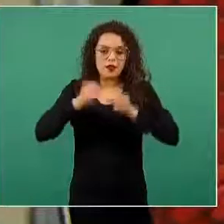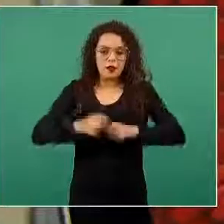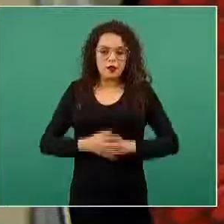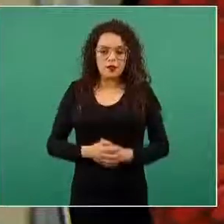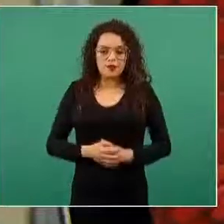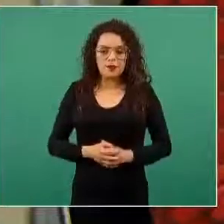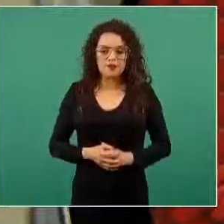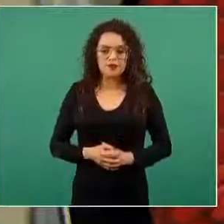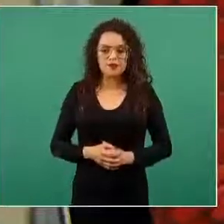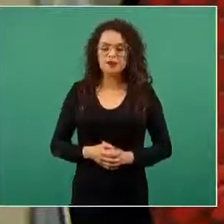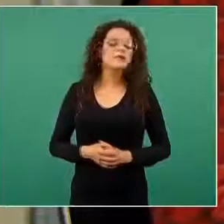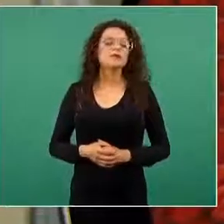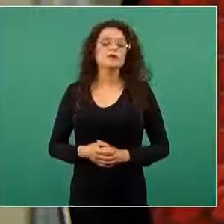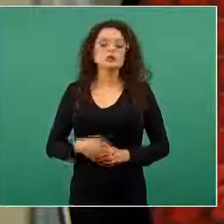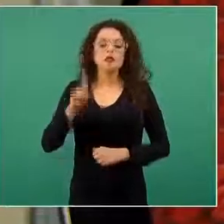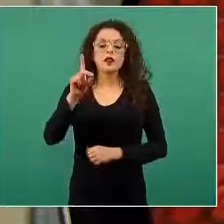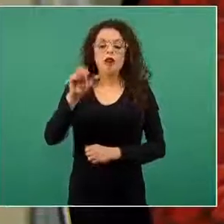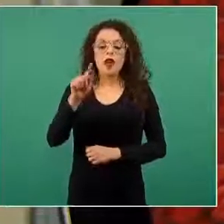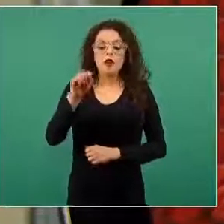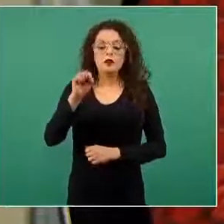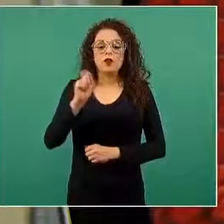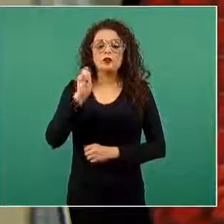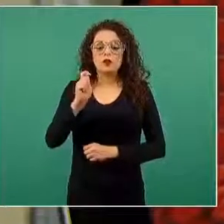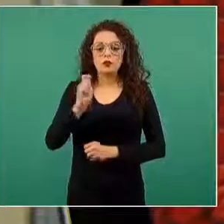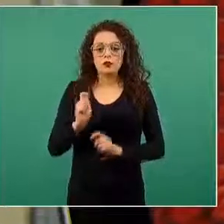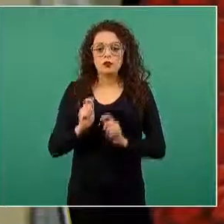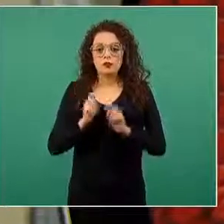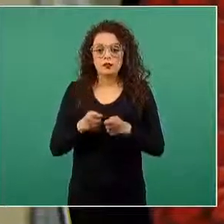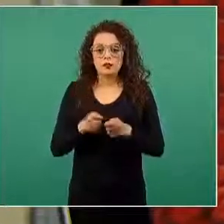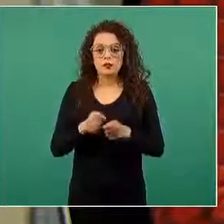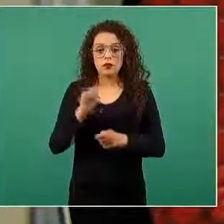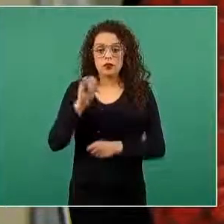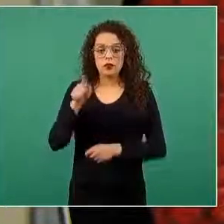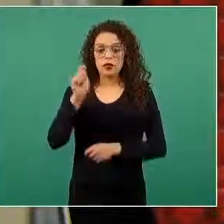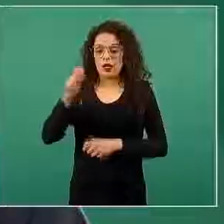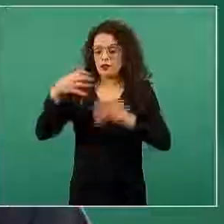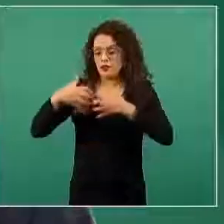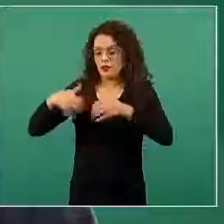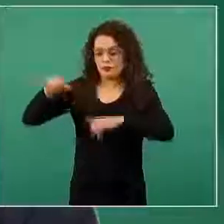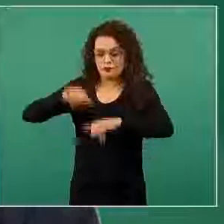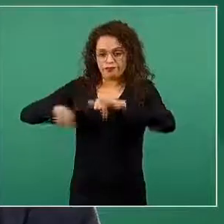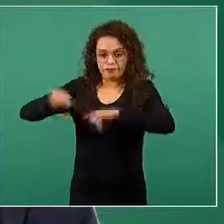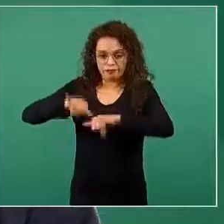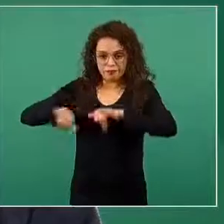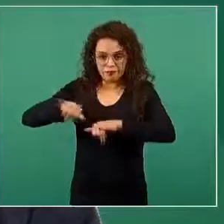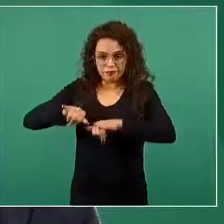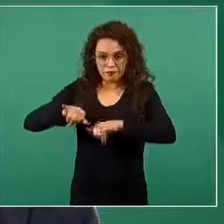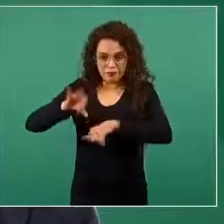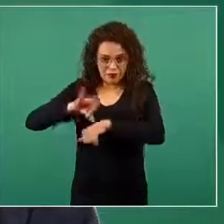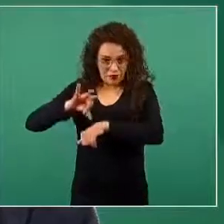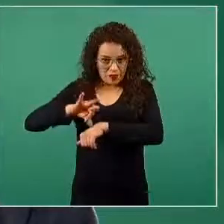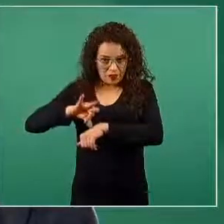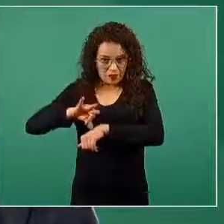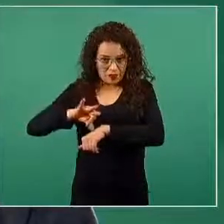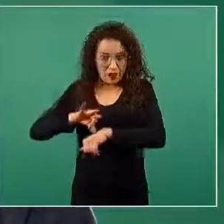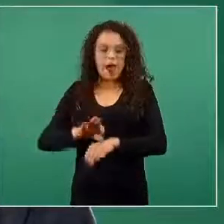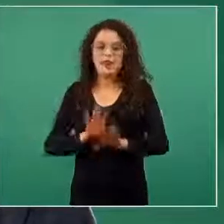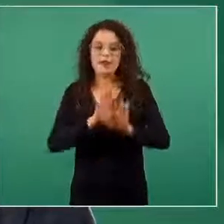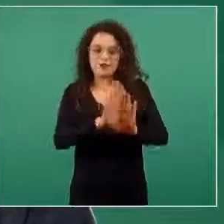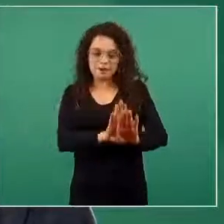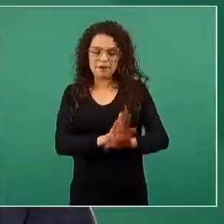con los datos que emite la industria farmacéutica. La industria farmacéutica estaría desde luego